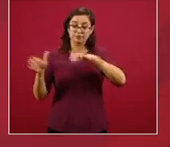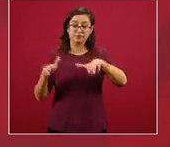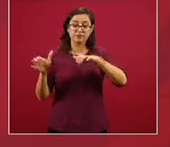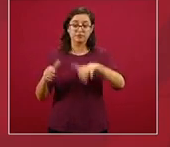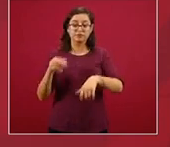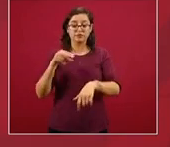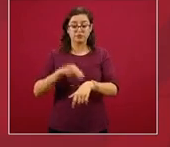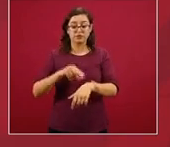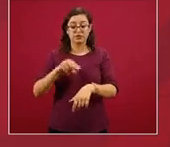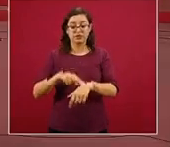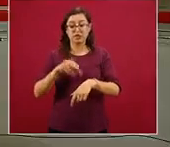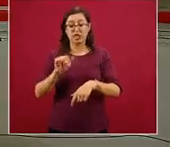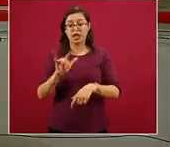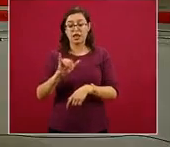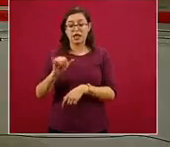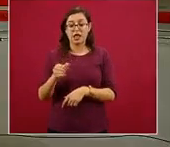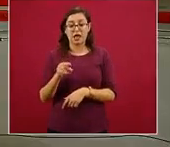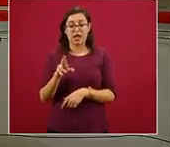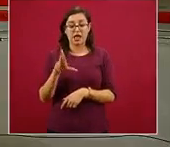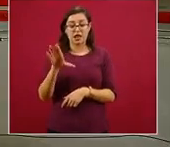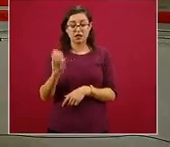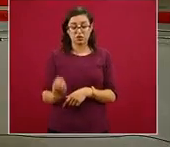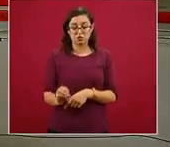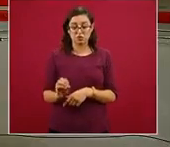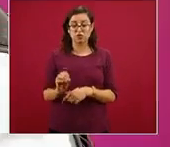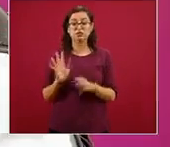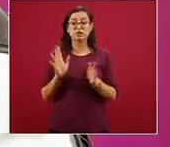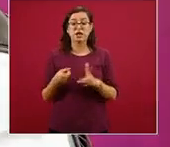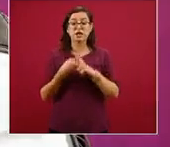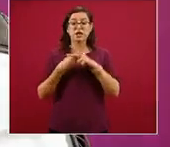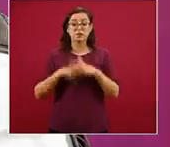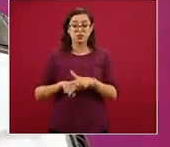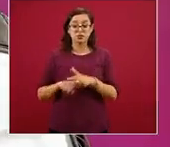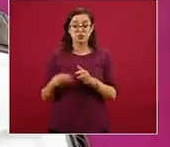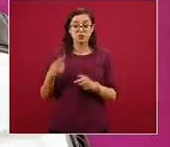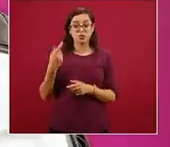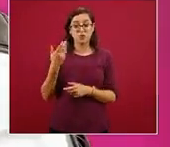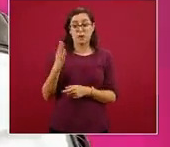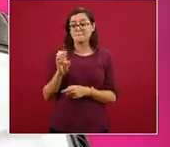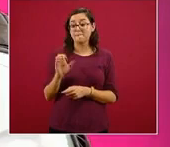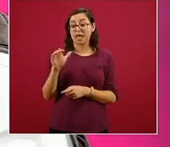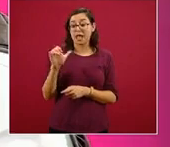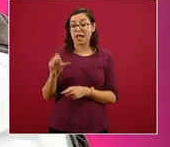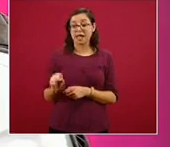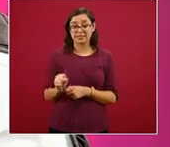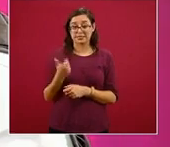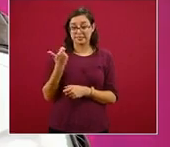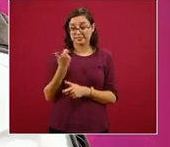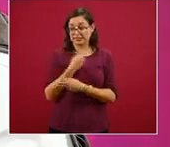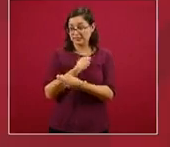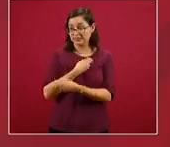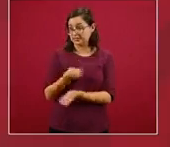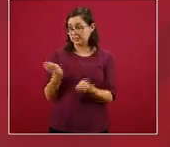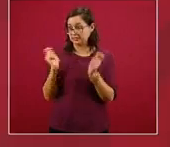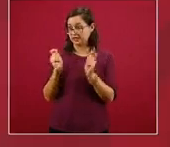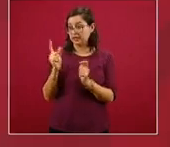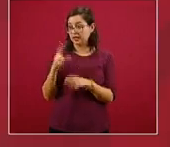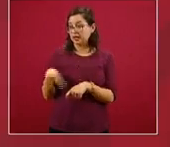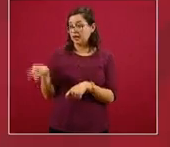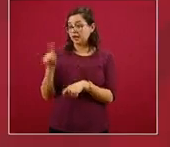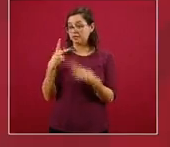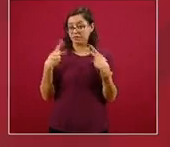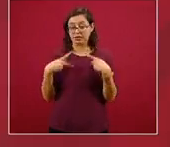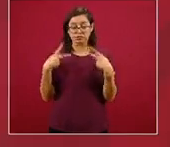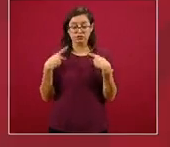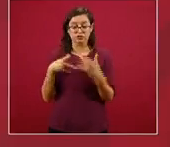doctor Alejandro Esbarch, incrementaron las becas que se requieren para formar